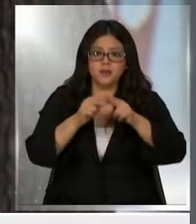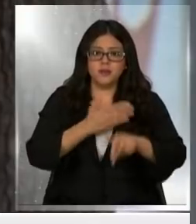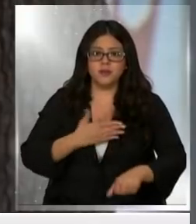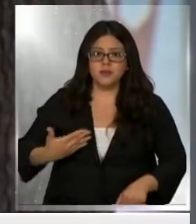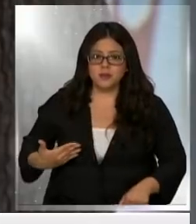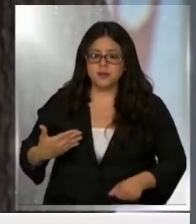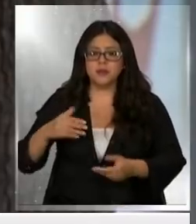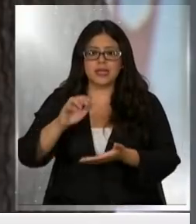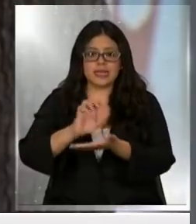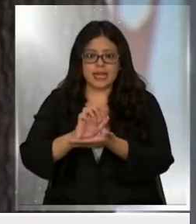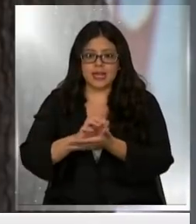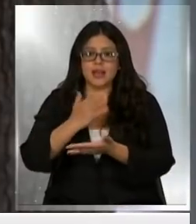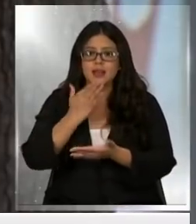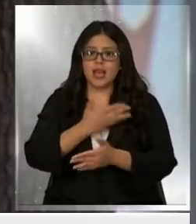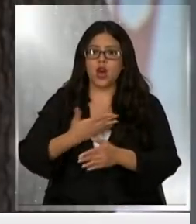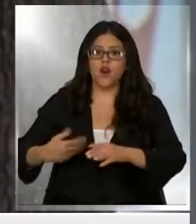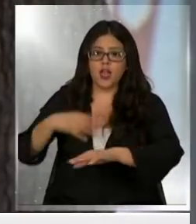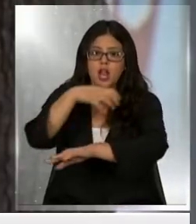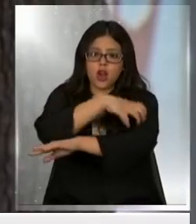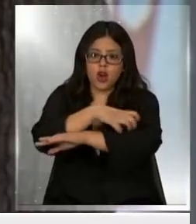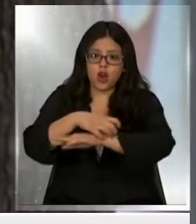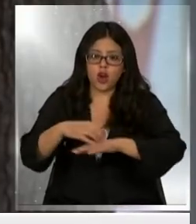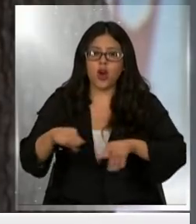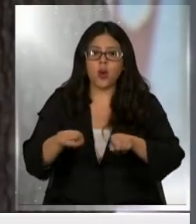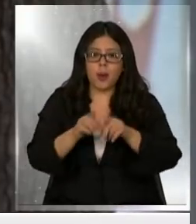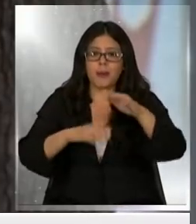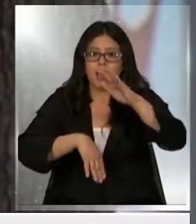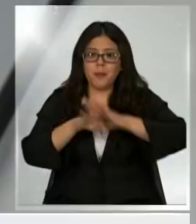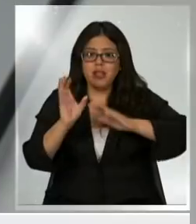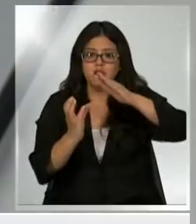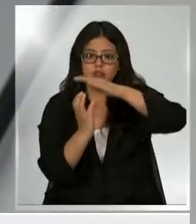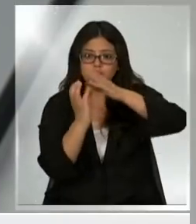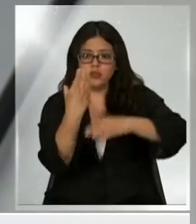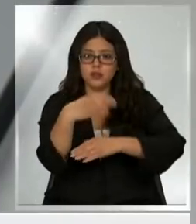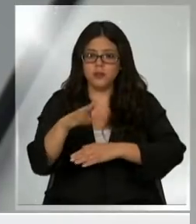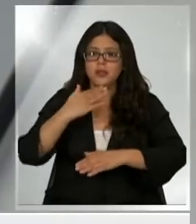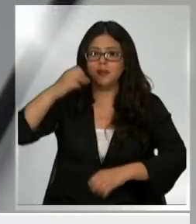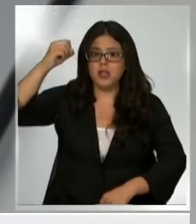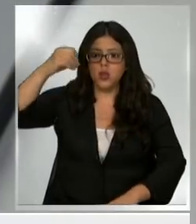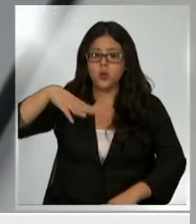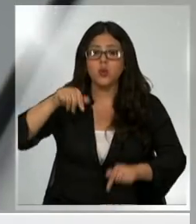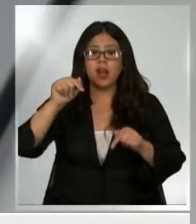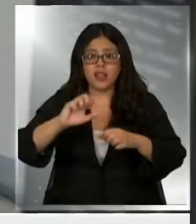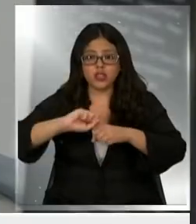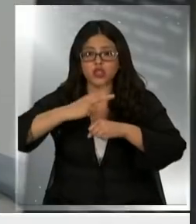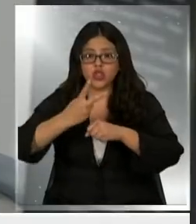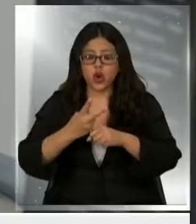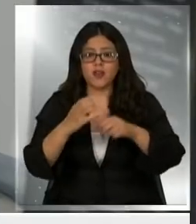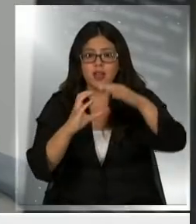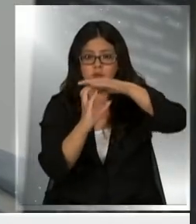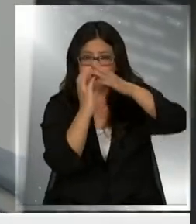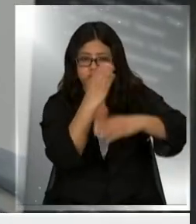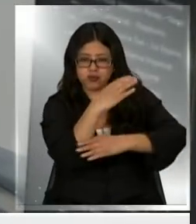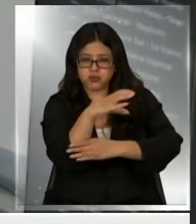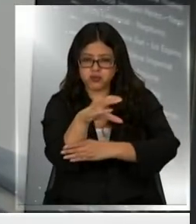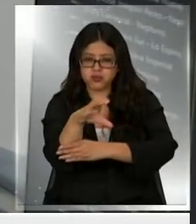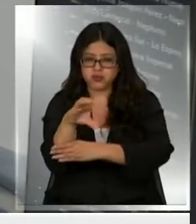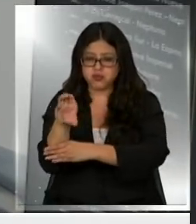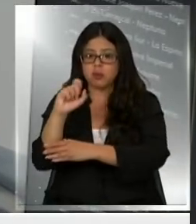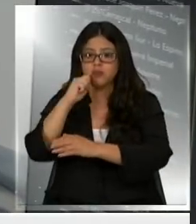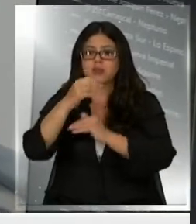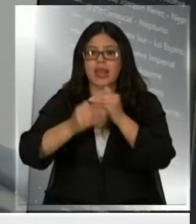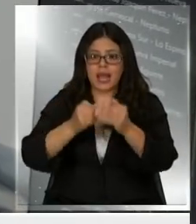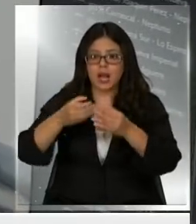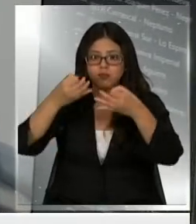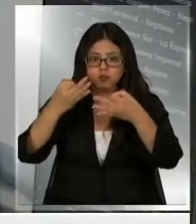del Estado, del gobierno regional, para mayores cámaras, iluminación. Cuadruplicar las cámaras de vigilancia, todo un avance,